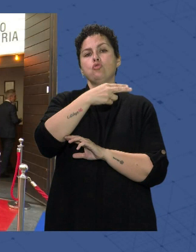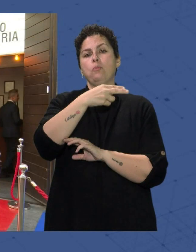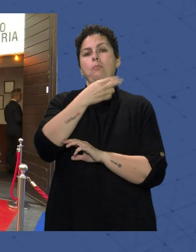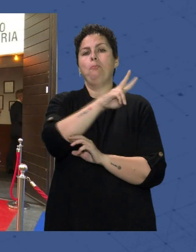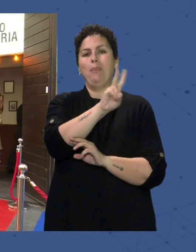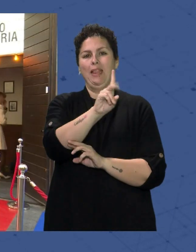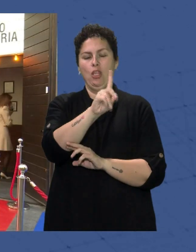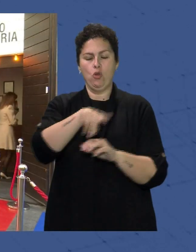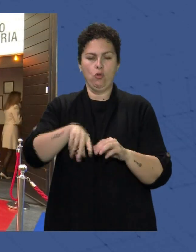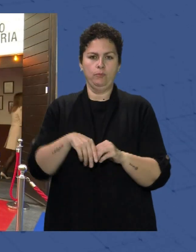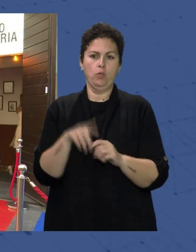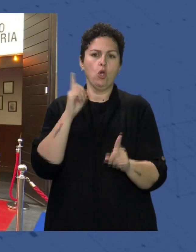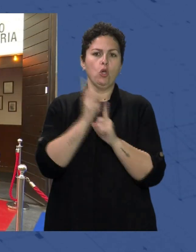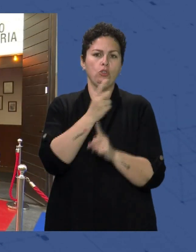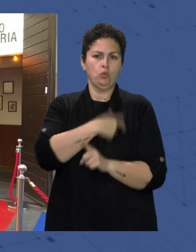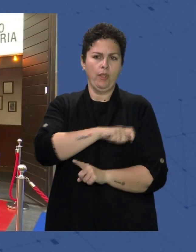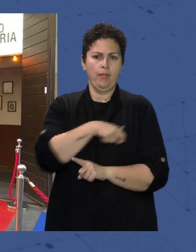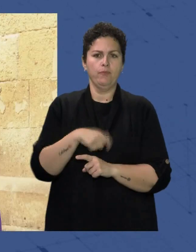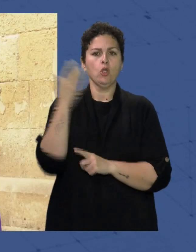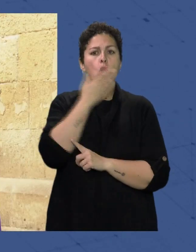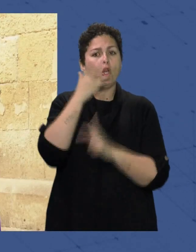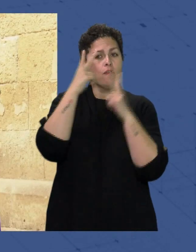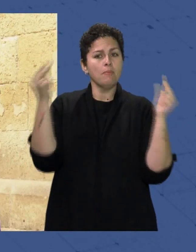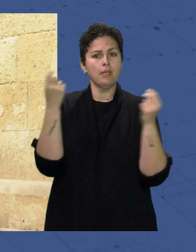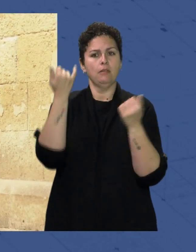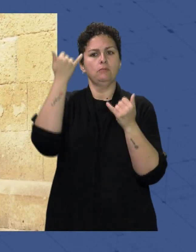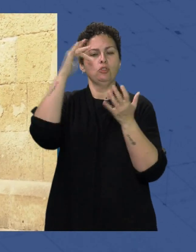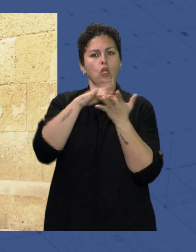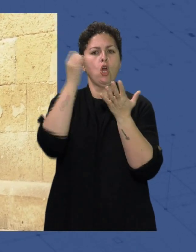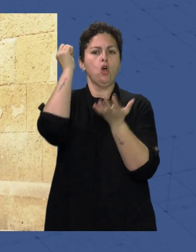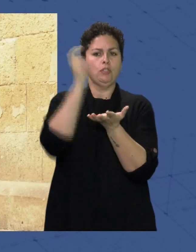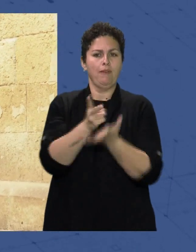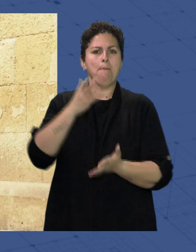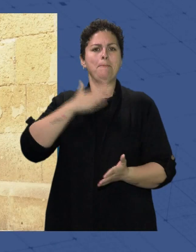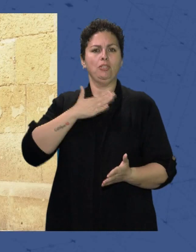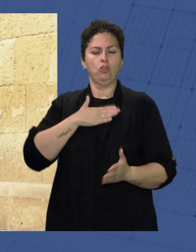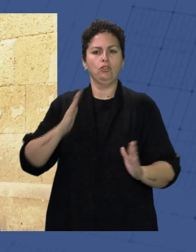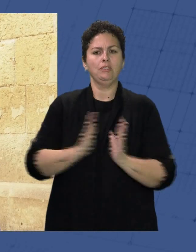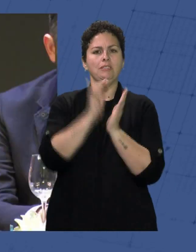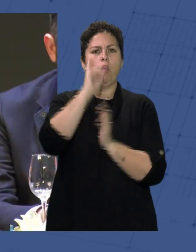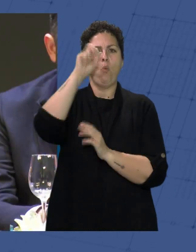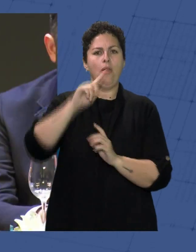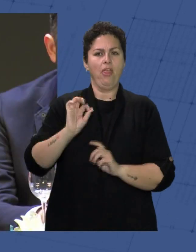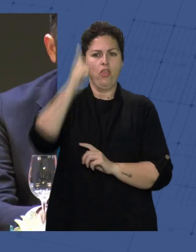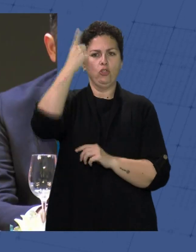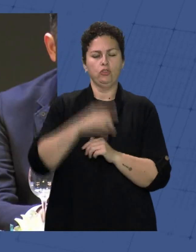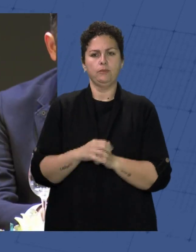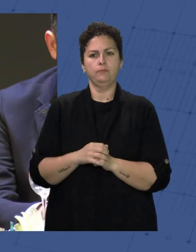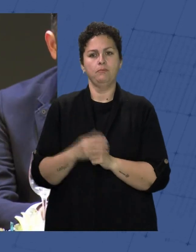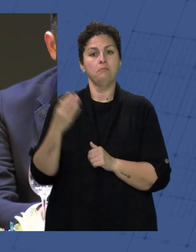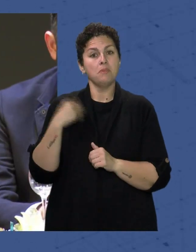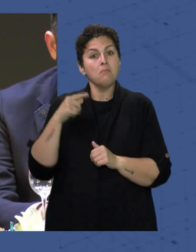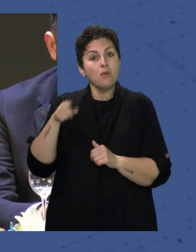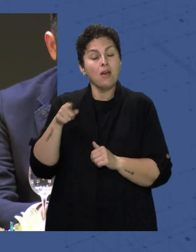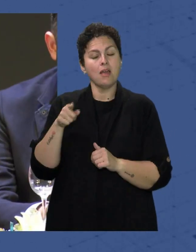El Colegio de Enfermería de Almería celebra un año más el día de su patrón, San Juan de Dios El cual dedicó su vida a